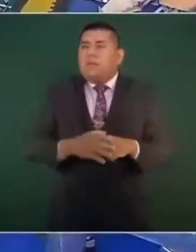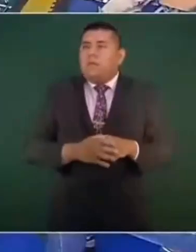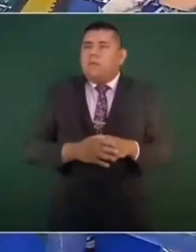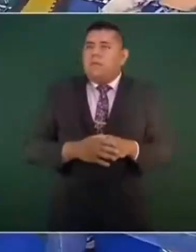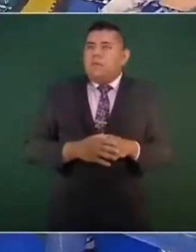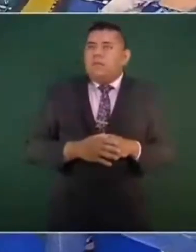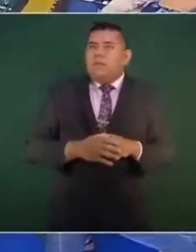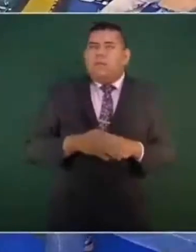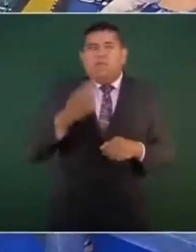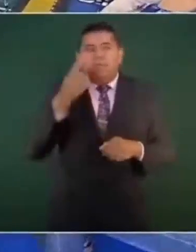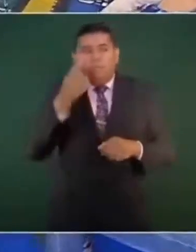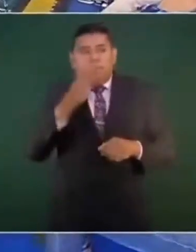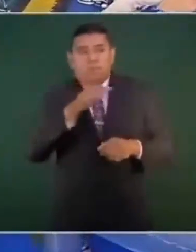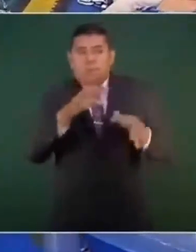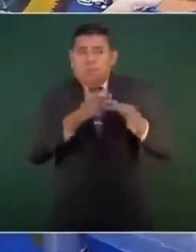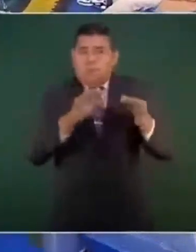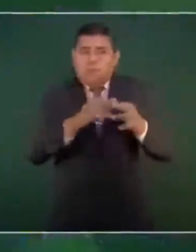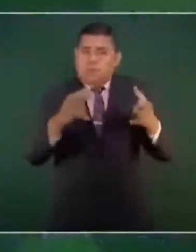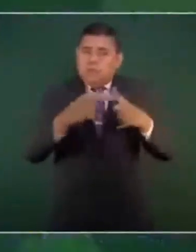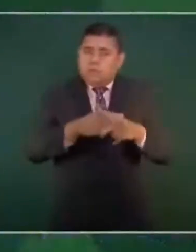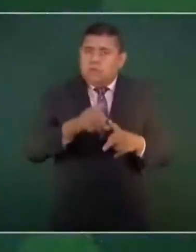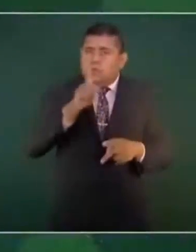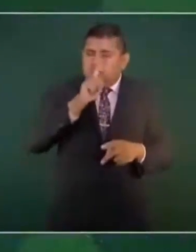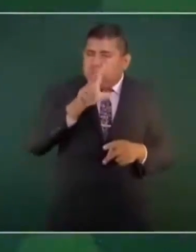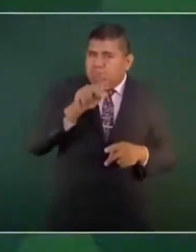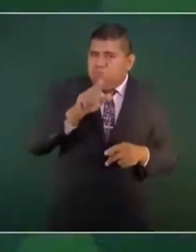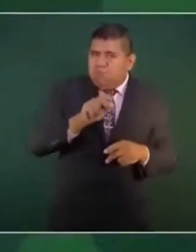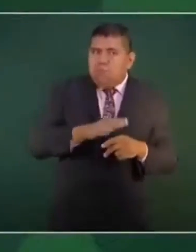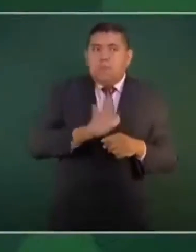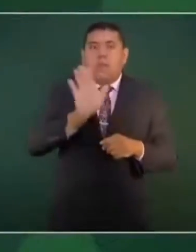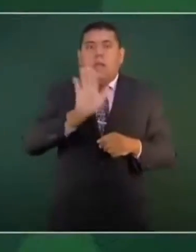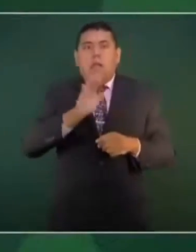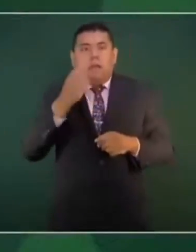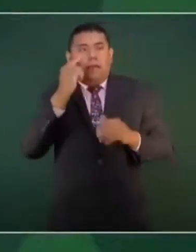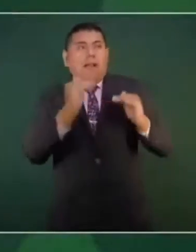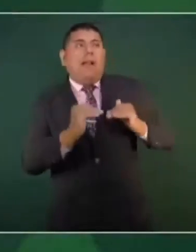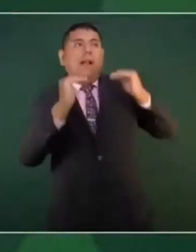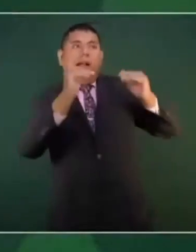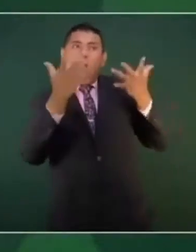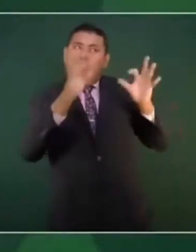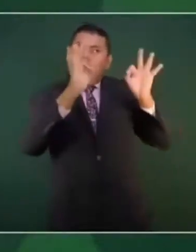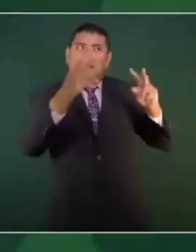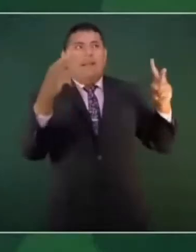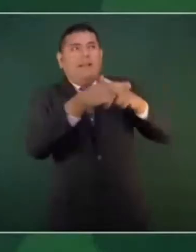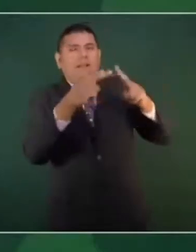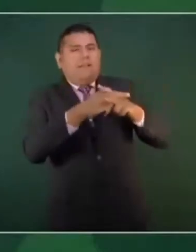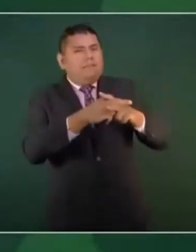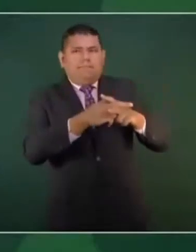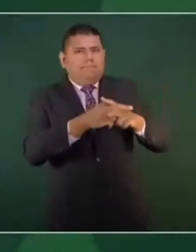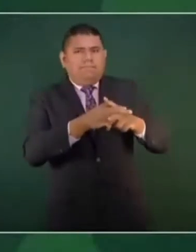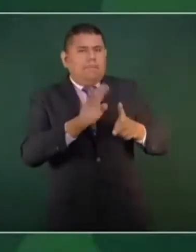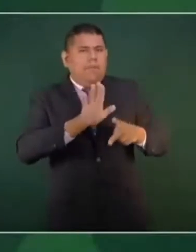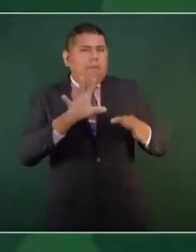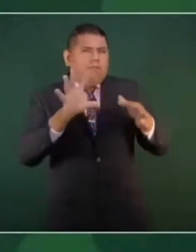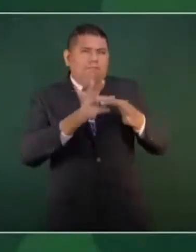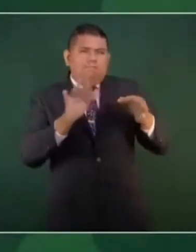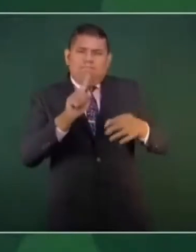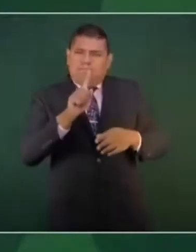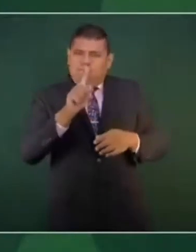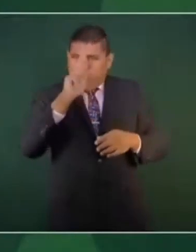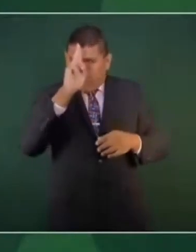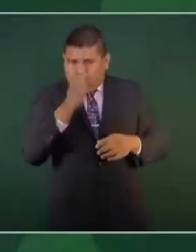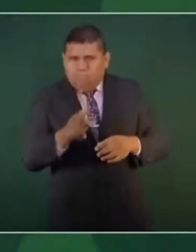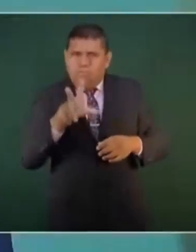se debía hacer apología de la violencia y que no se